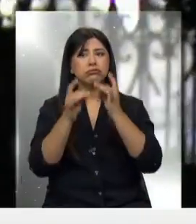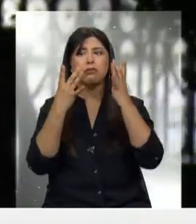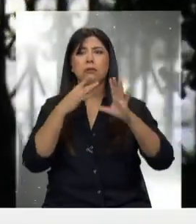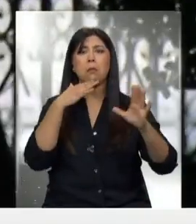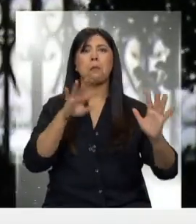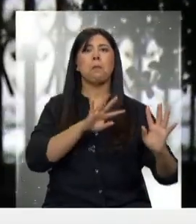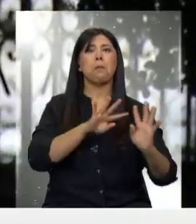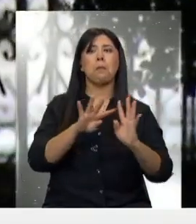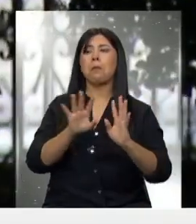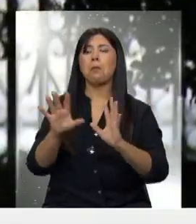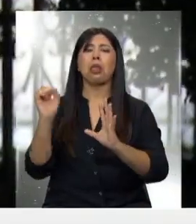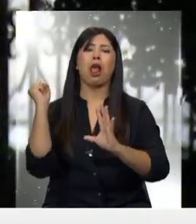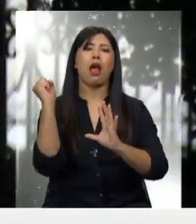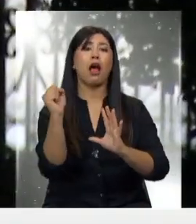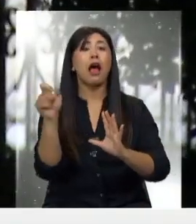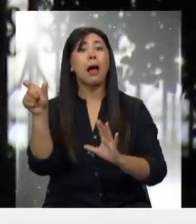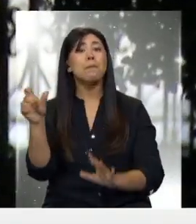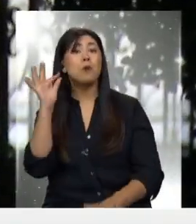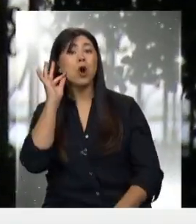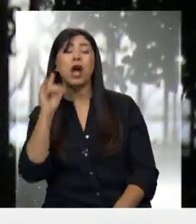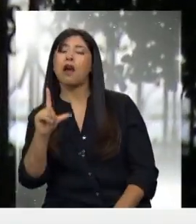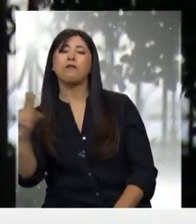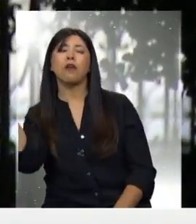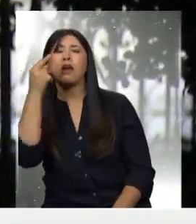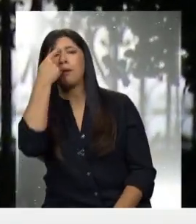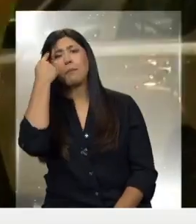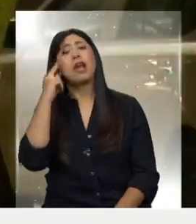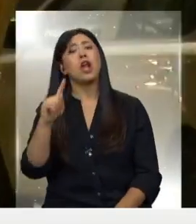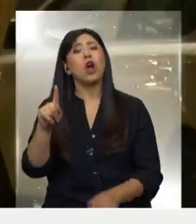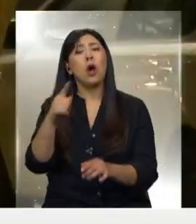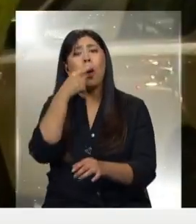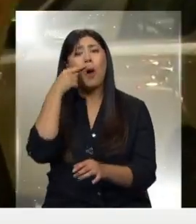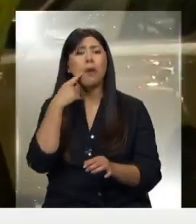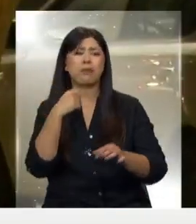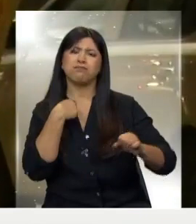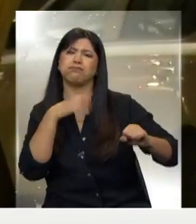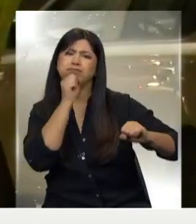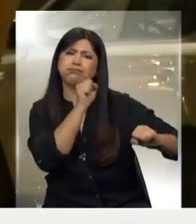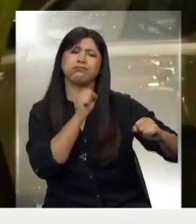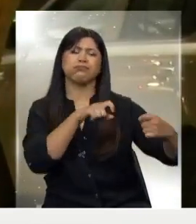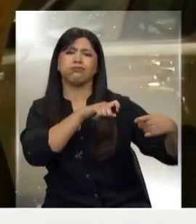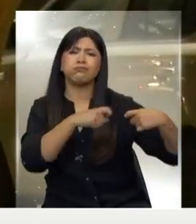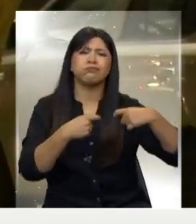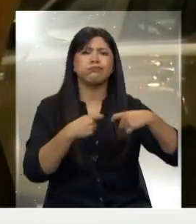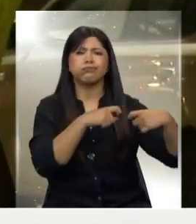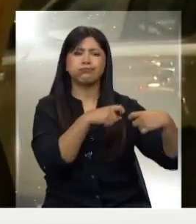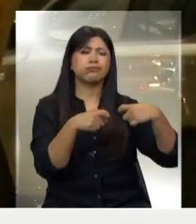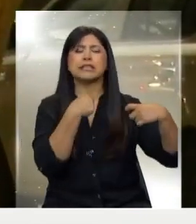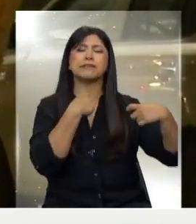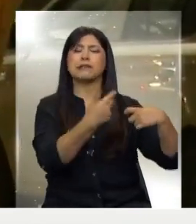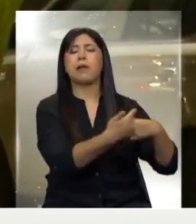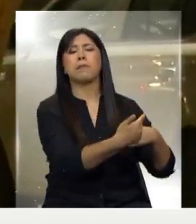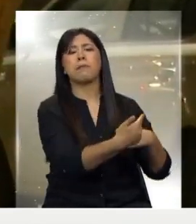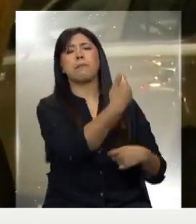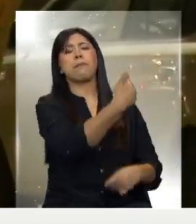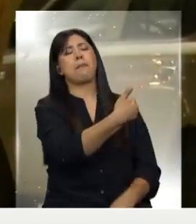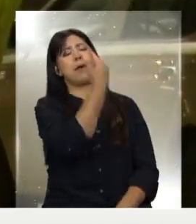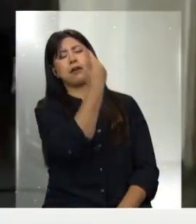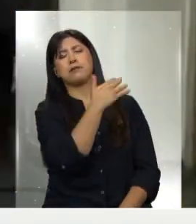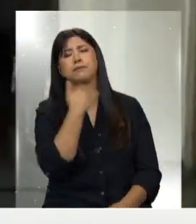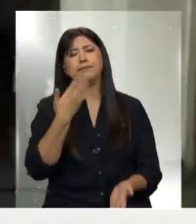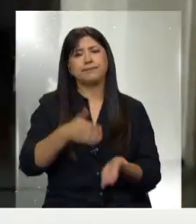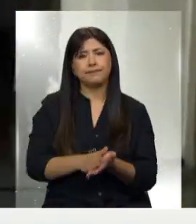atacados. La mujer habría alcanzado a escapar mientras que su compañero se resistió al robo. A la guardia de la primera comisaría llega una